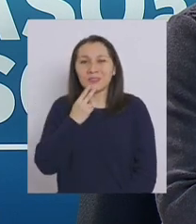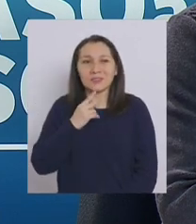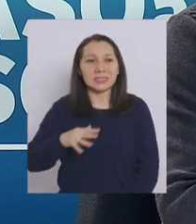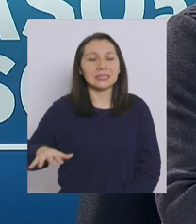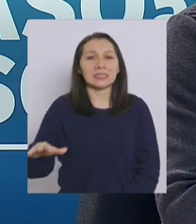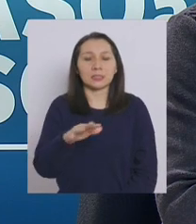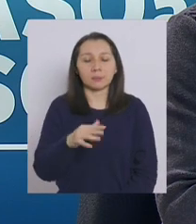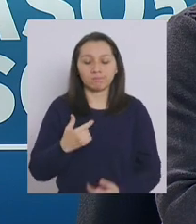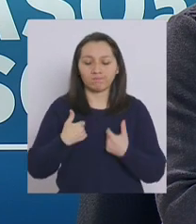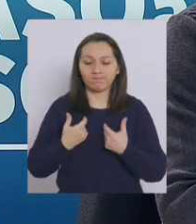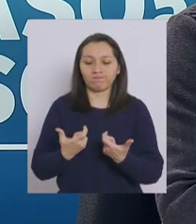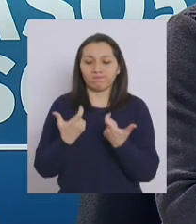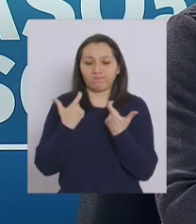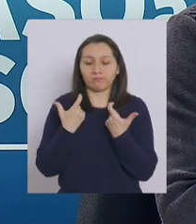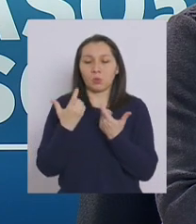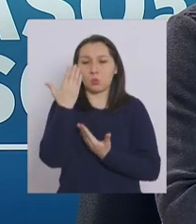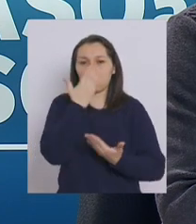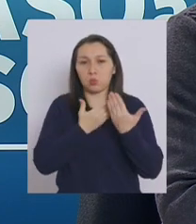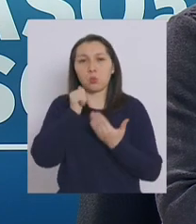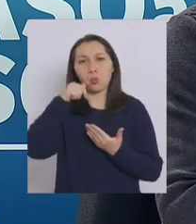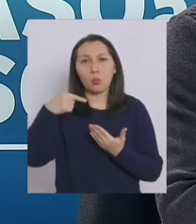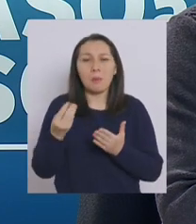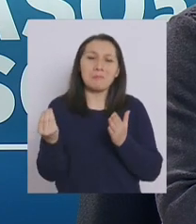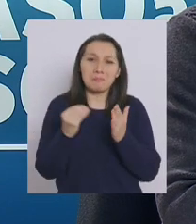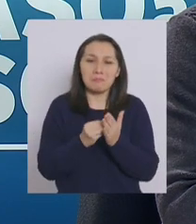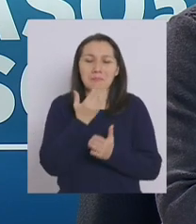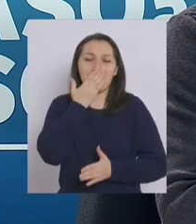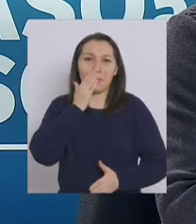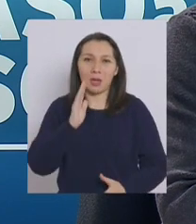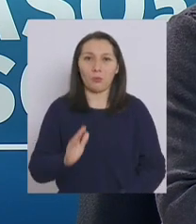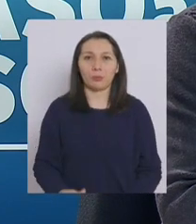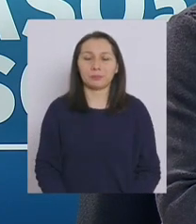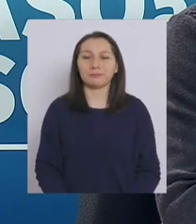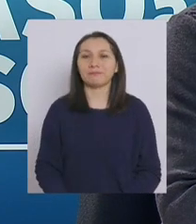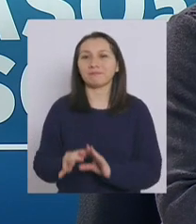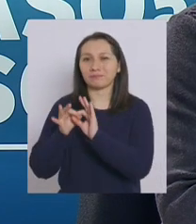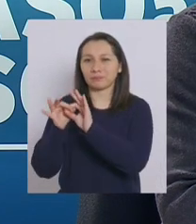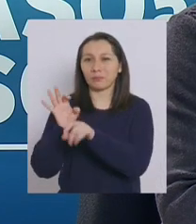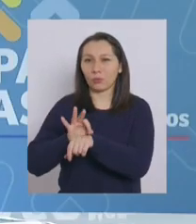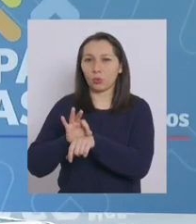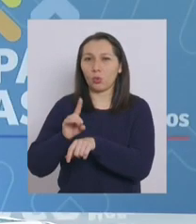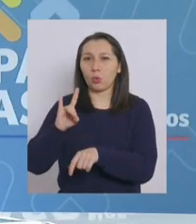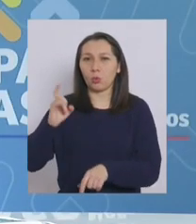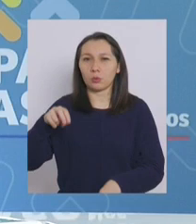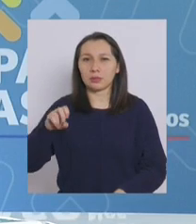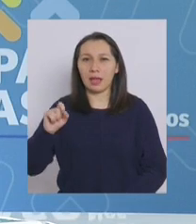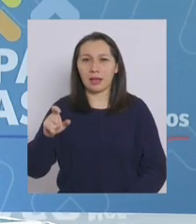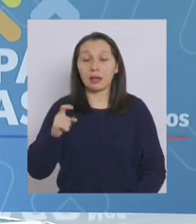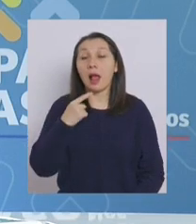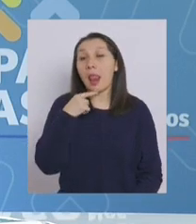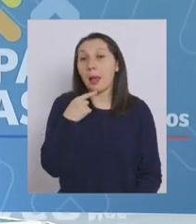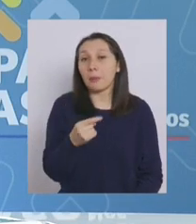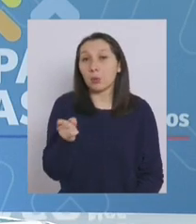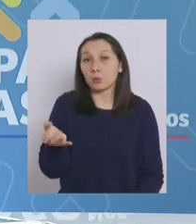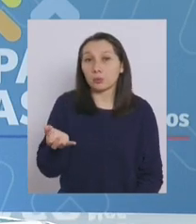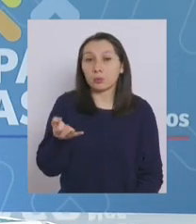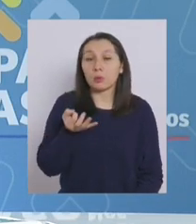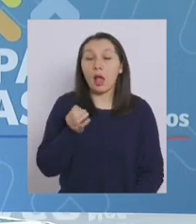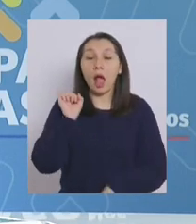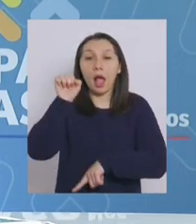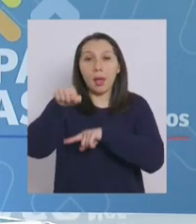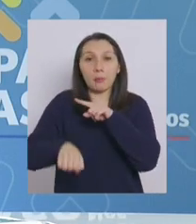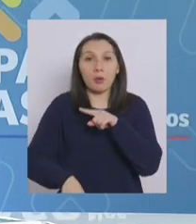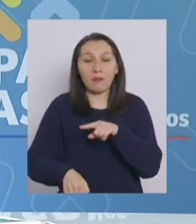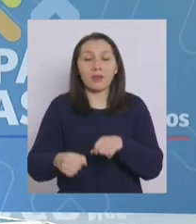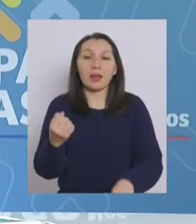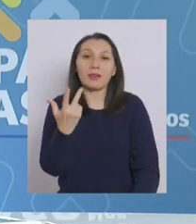vivimos y que se cuiden cada día más y mejor. Muchas gracias, doctor Duñac. Con respecto a la pregunta sobre la aprobación